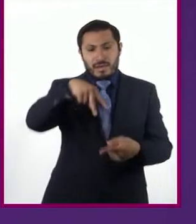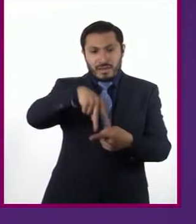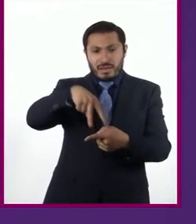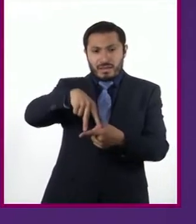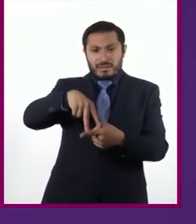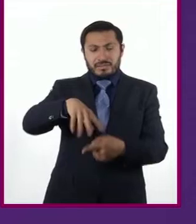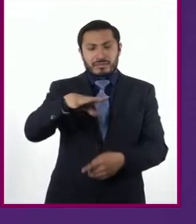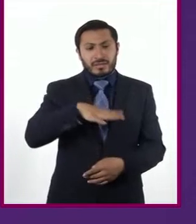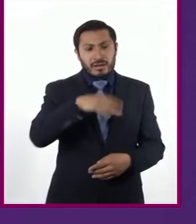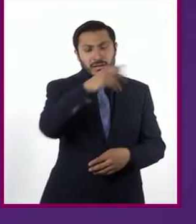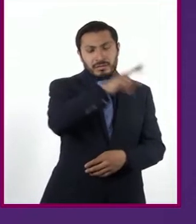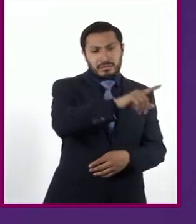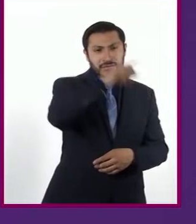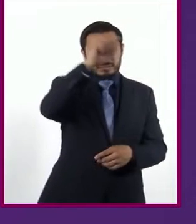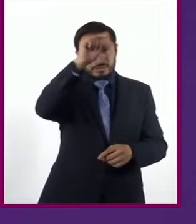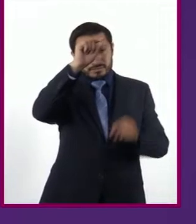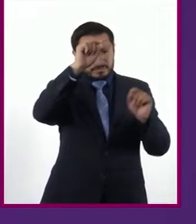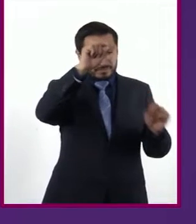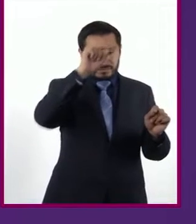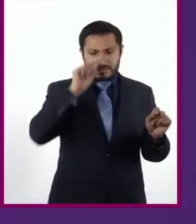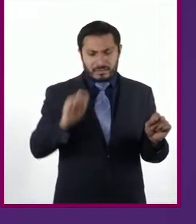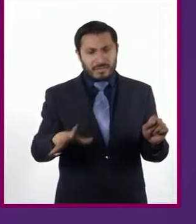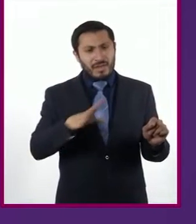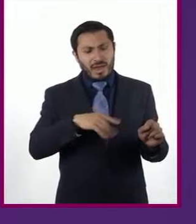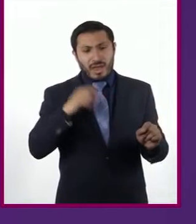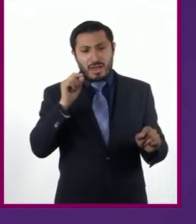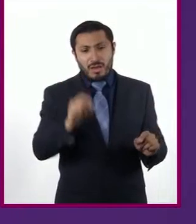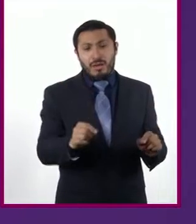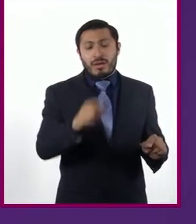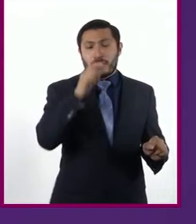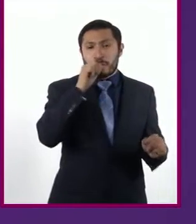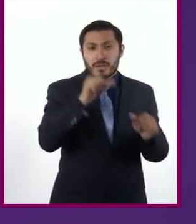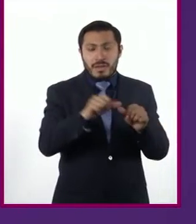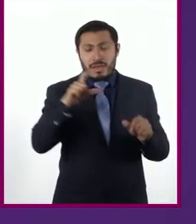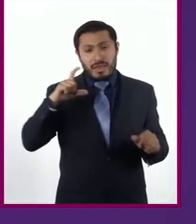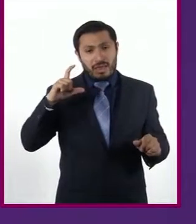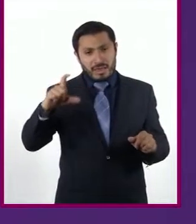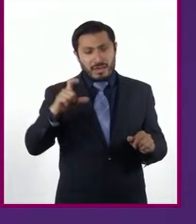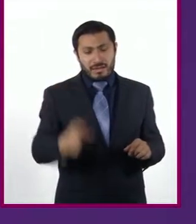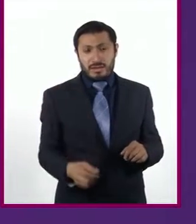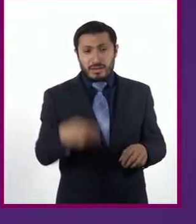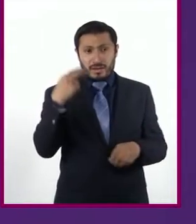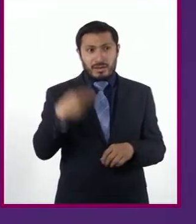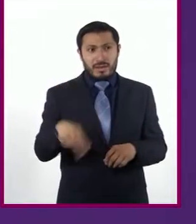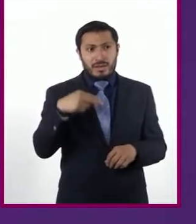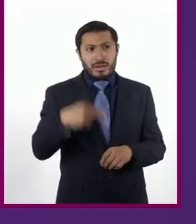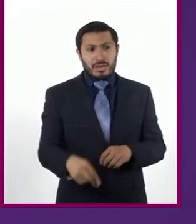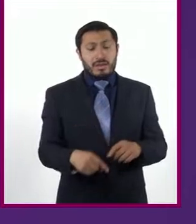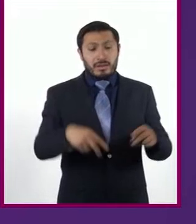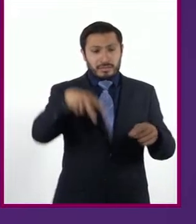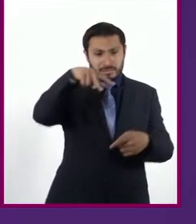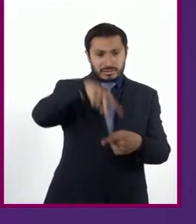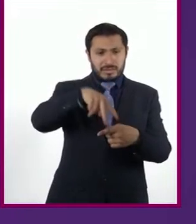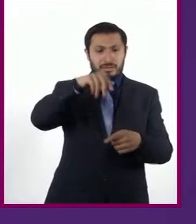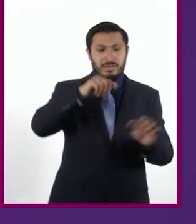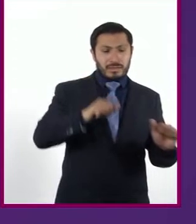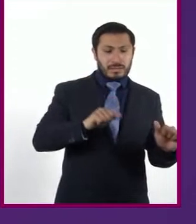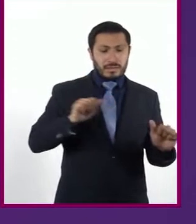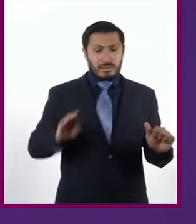triángulo, a cada vértice lo identificamos con una letra mayúscula y nombraremos a este el triángulo